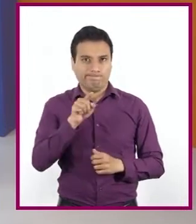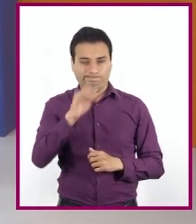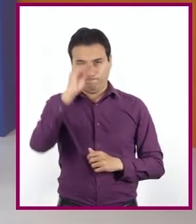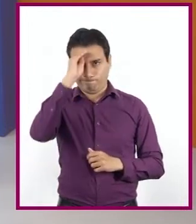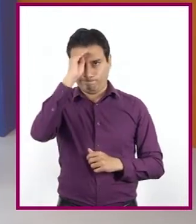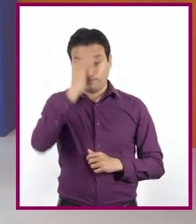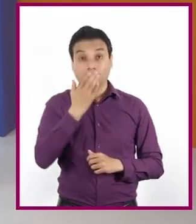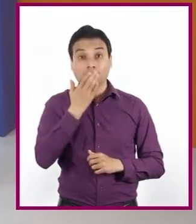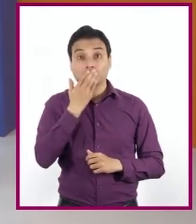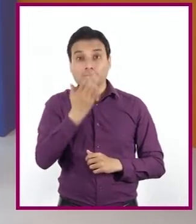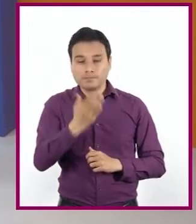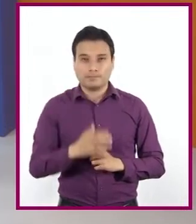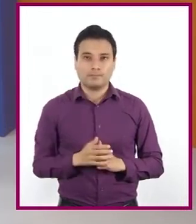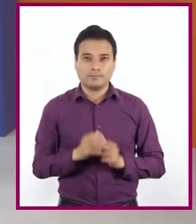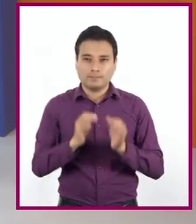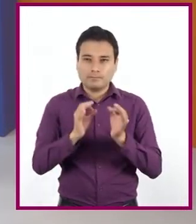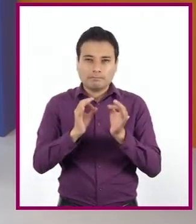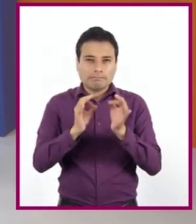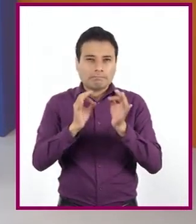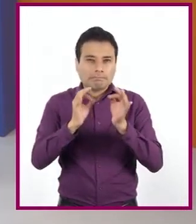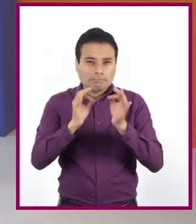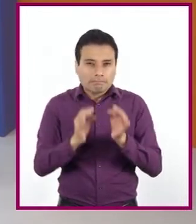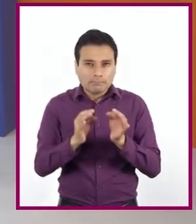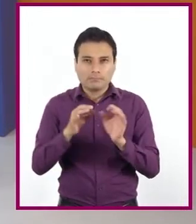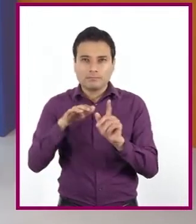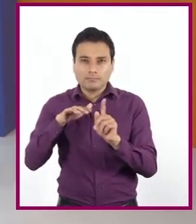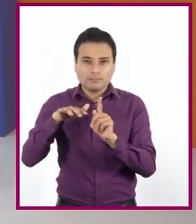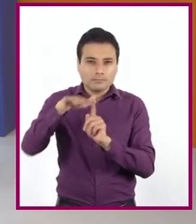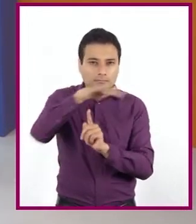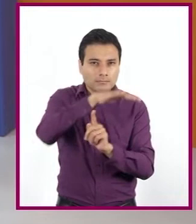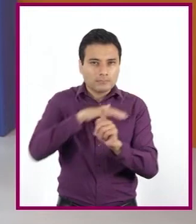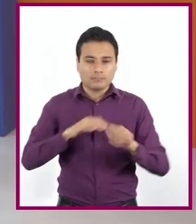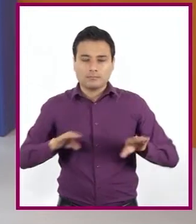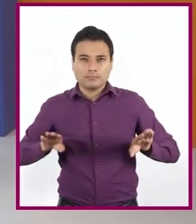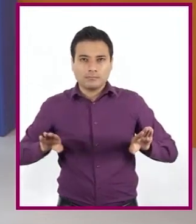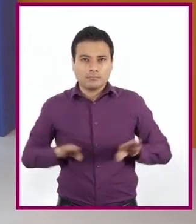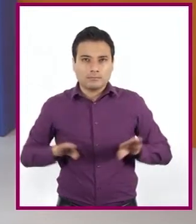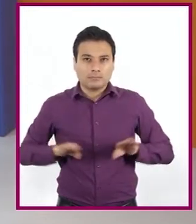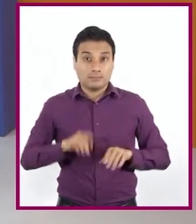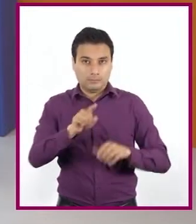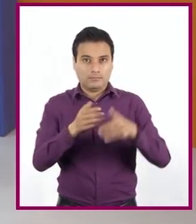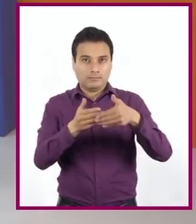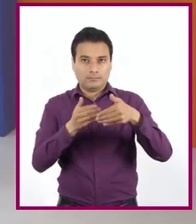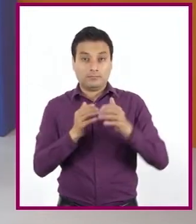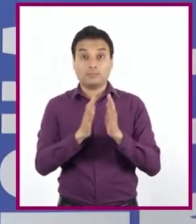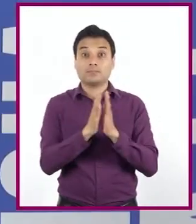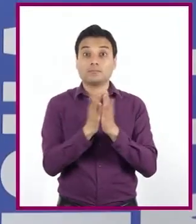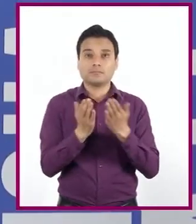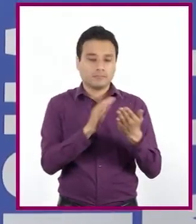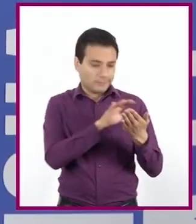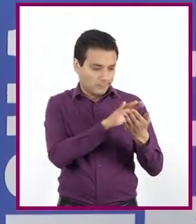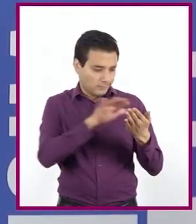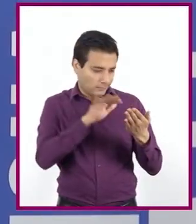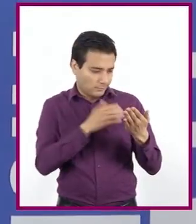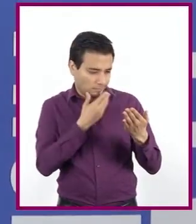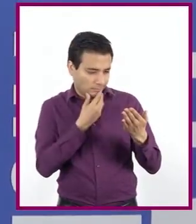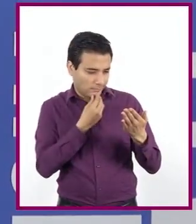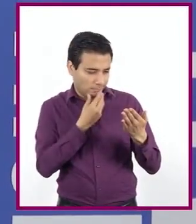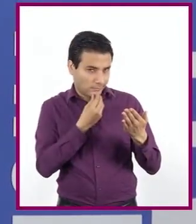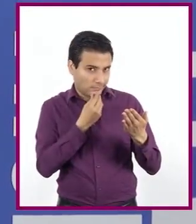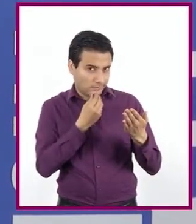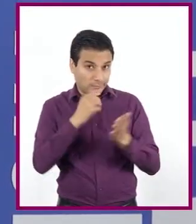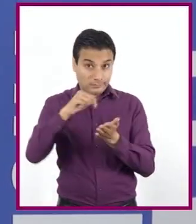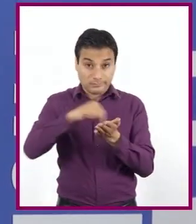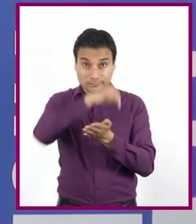atentos a la atmósfera y elementos que el texto de partida nos propone. Distinguir si los espacios